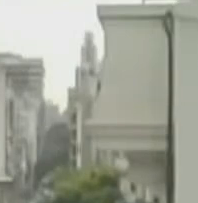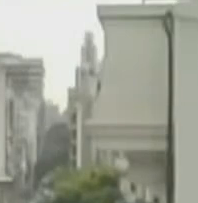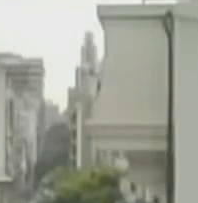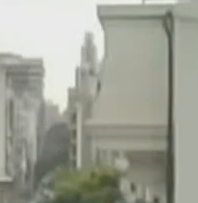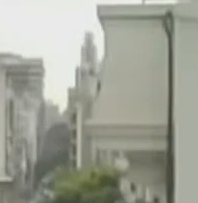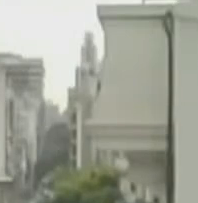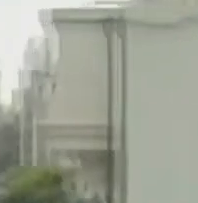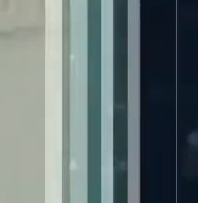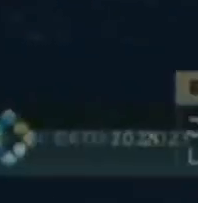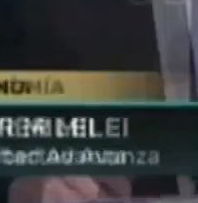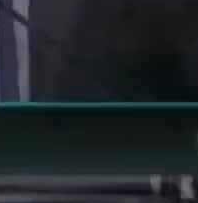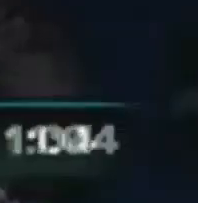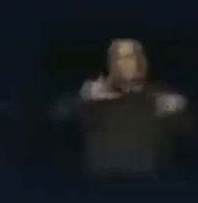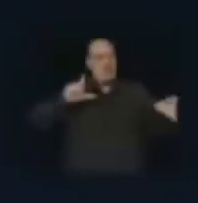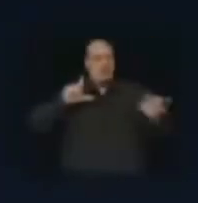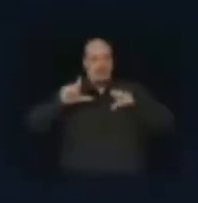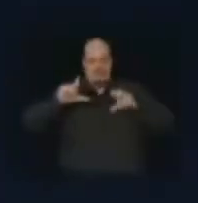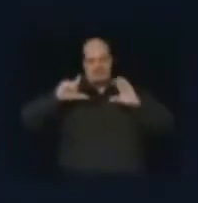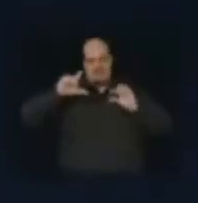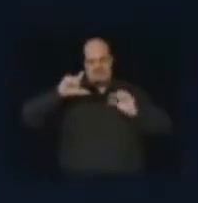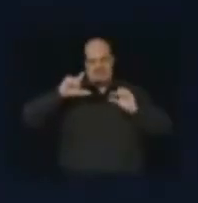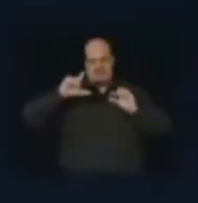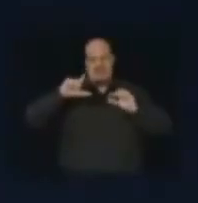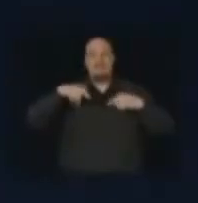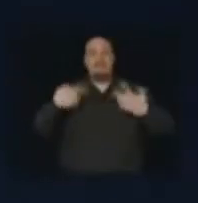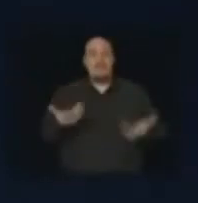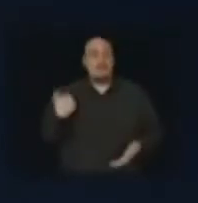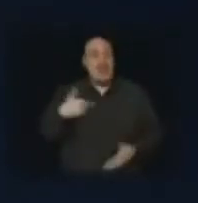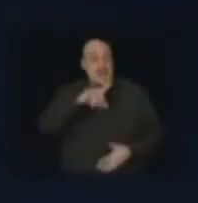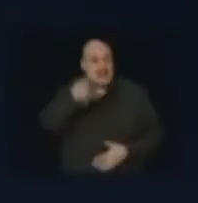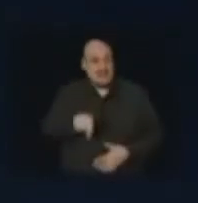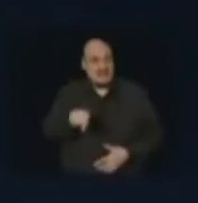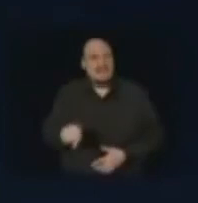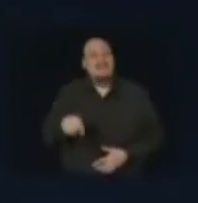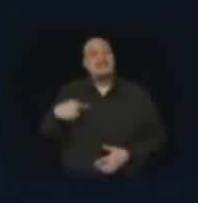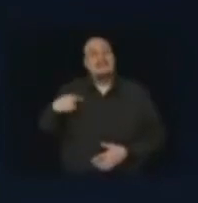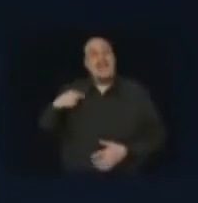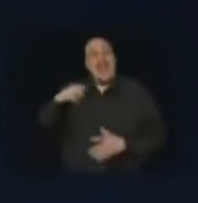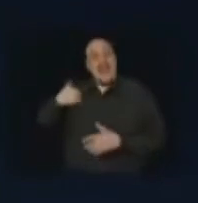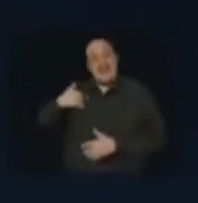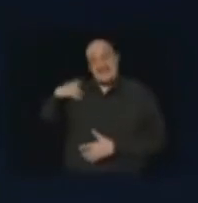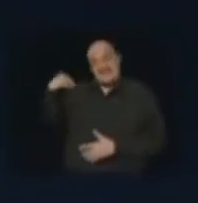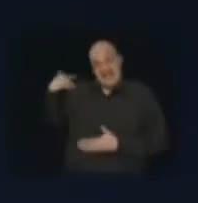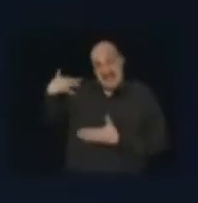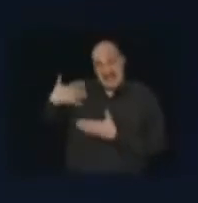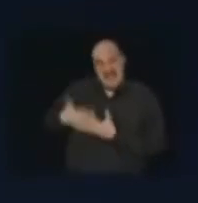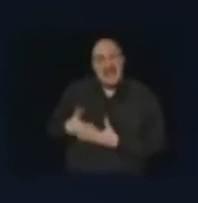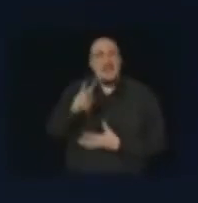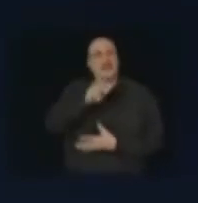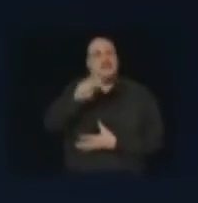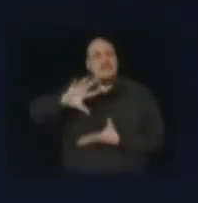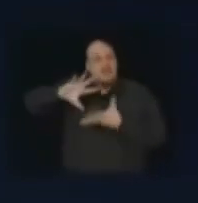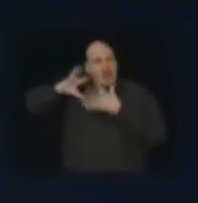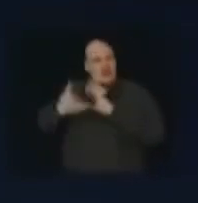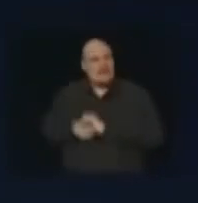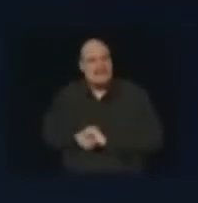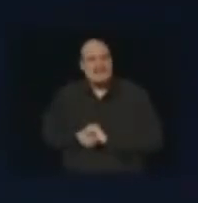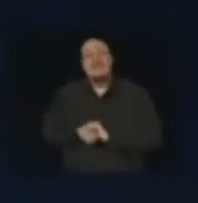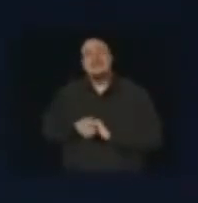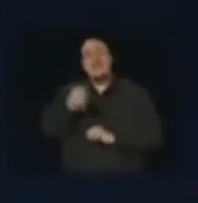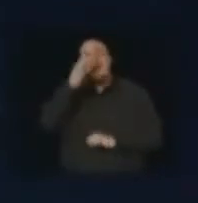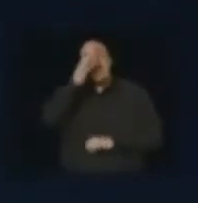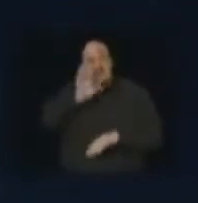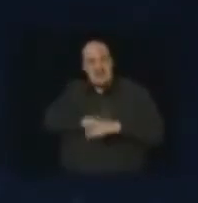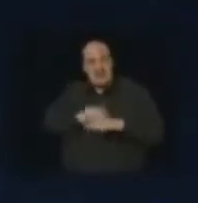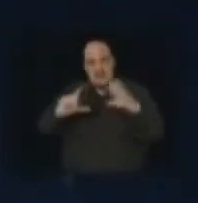70 en la juventud peronista de la candidata macrista. Por su parte, Bullrich puso en duda la